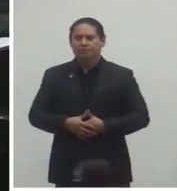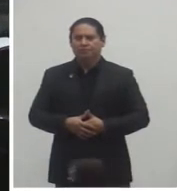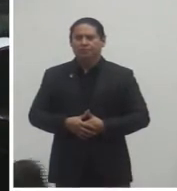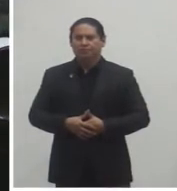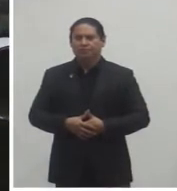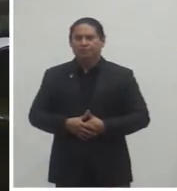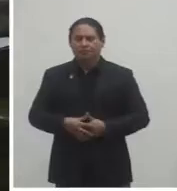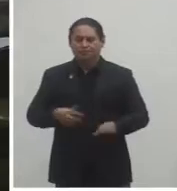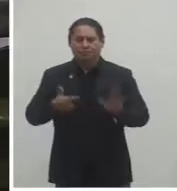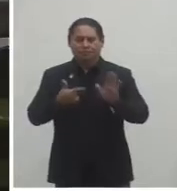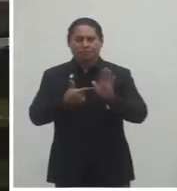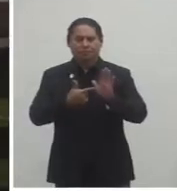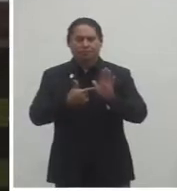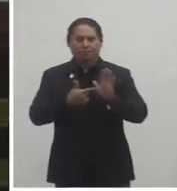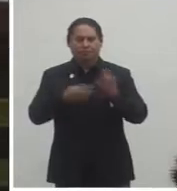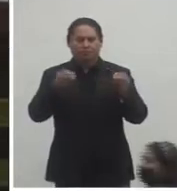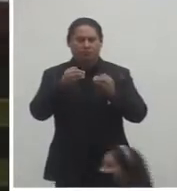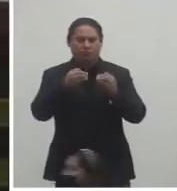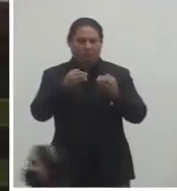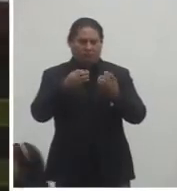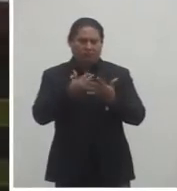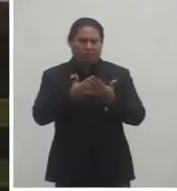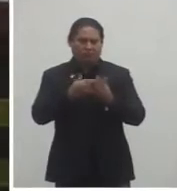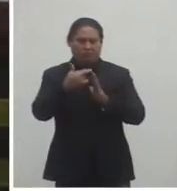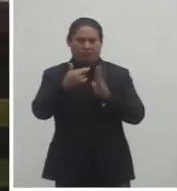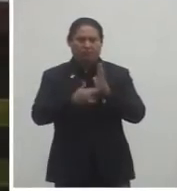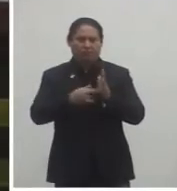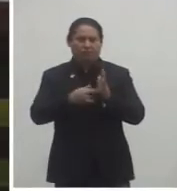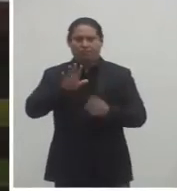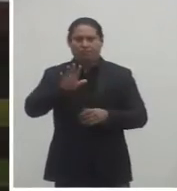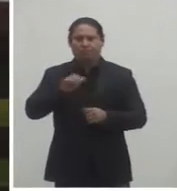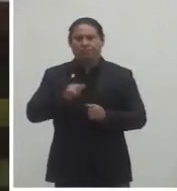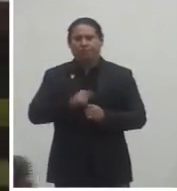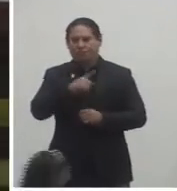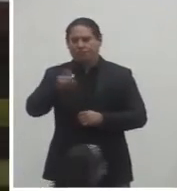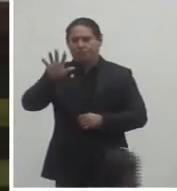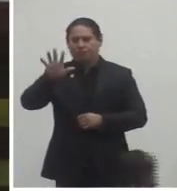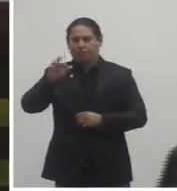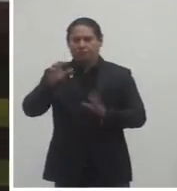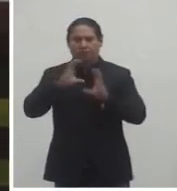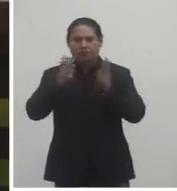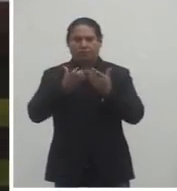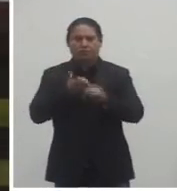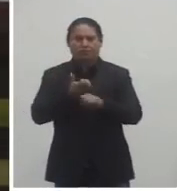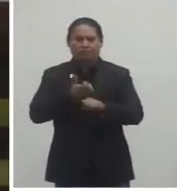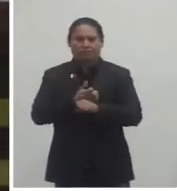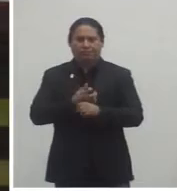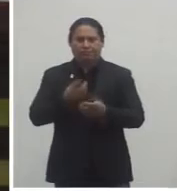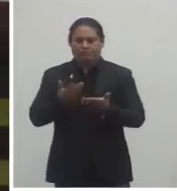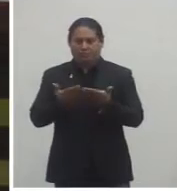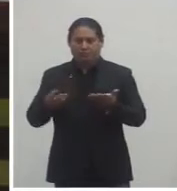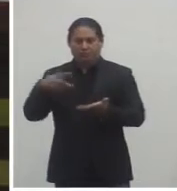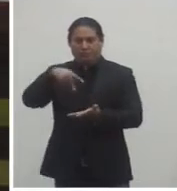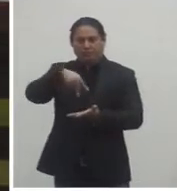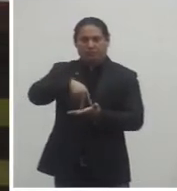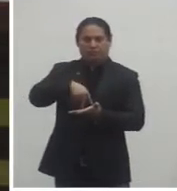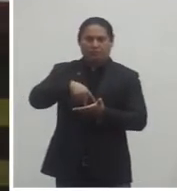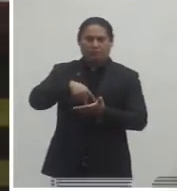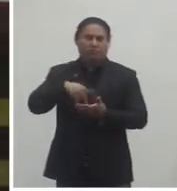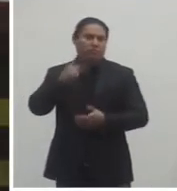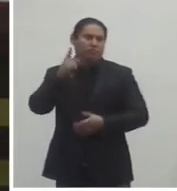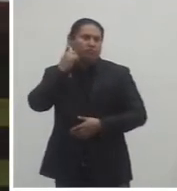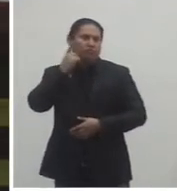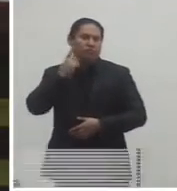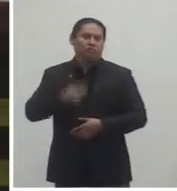Con fundamento en el artículo 105 del reglamento interior de este propio Congreso del Estado, se le concede el uso de la palabra